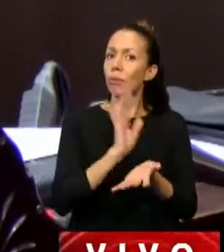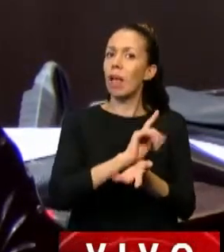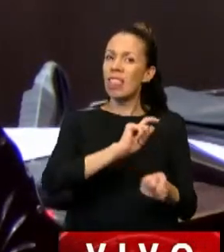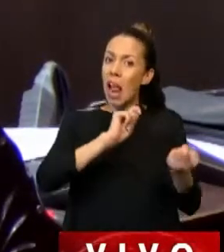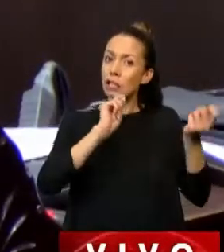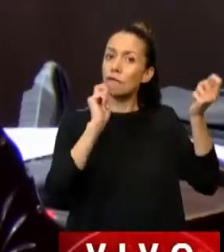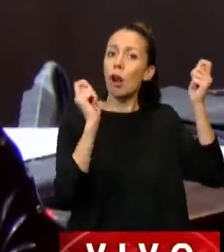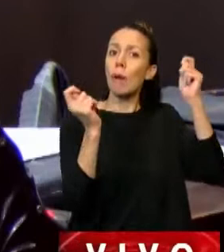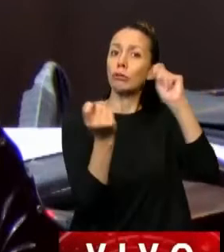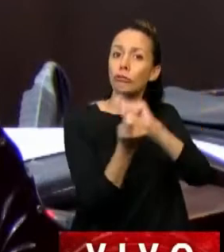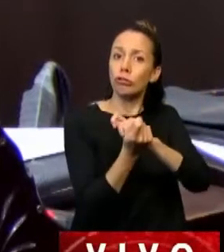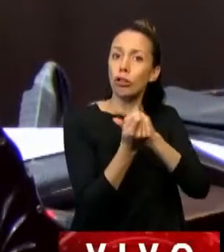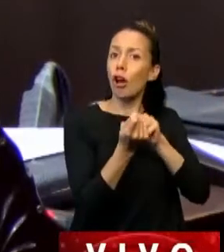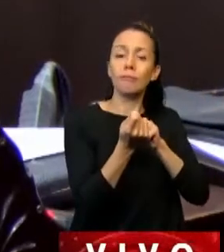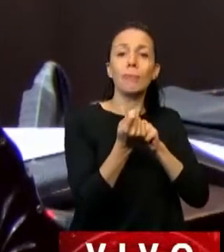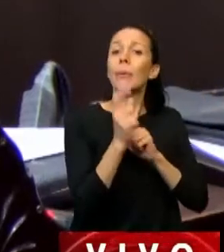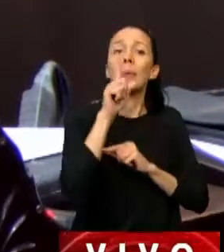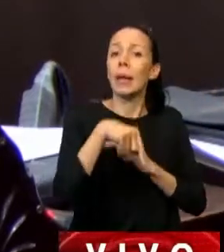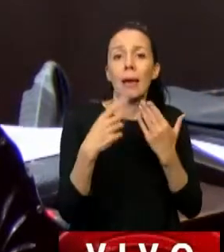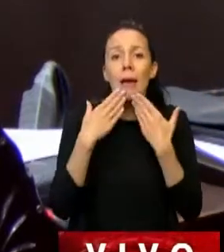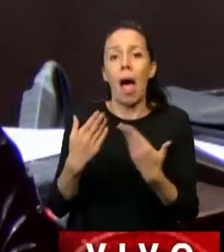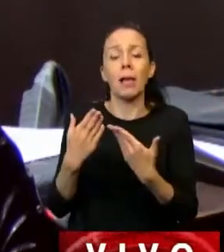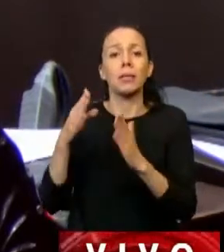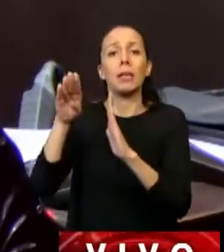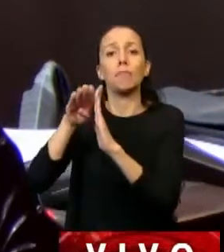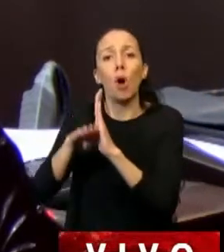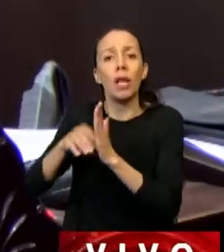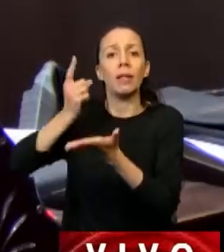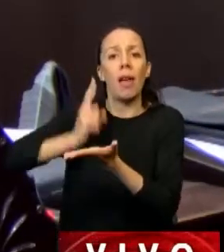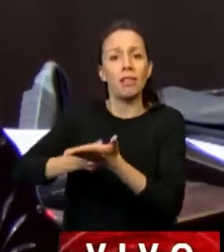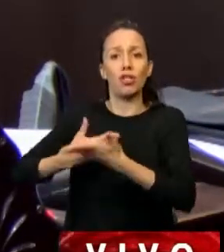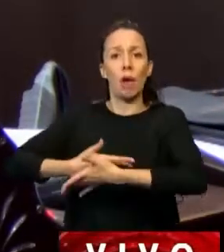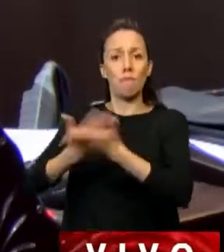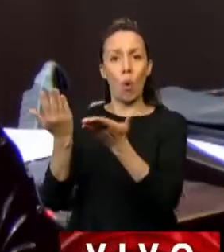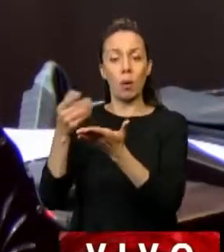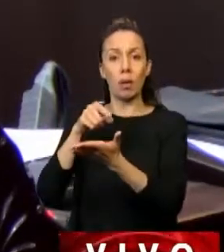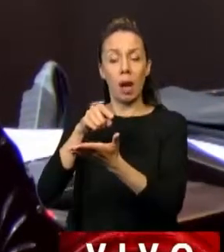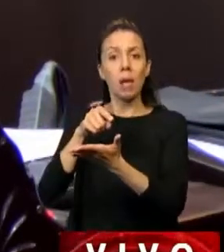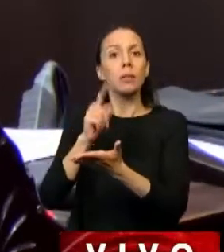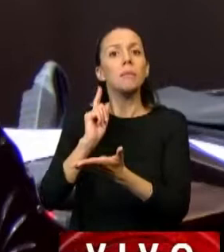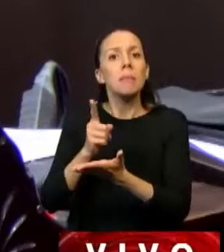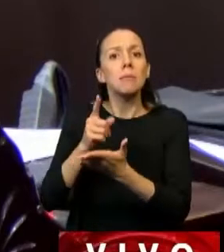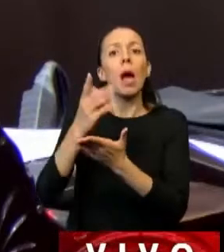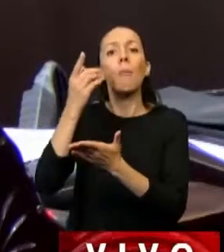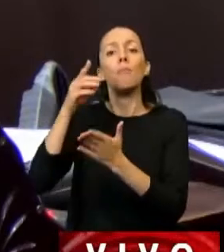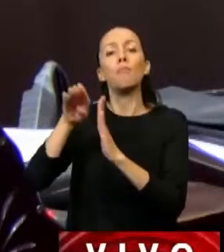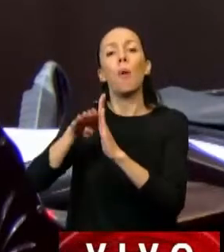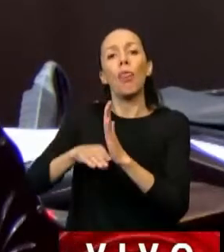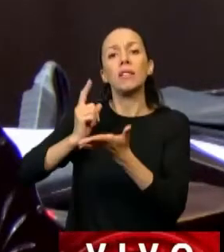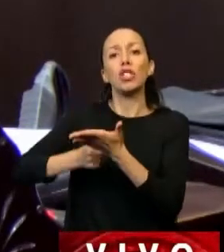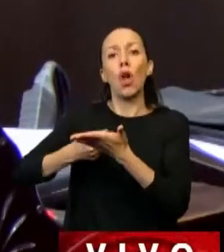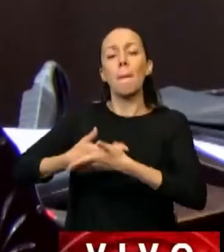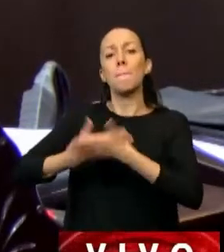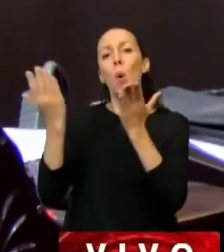vienen de la mano de las políticas públicas y de políticas públicas con leyes, con marcos regulatorios como este. No viene